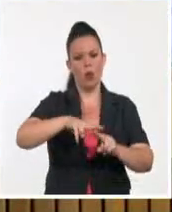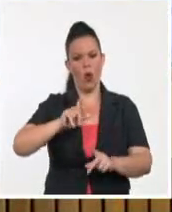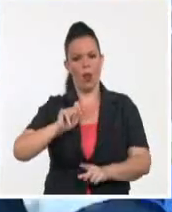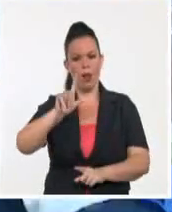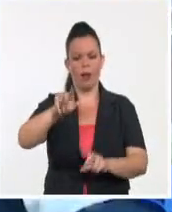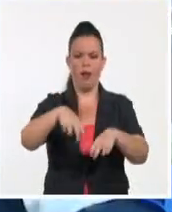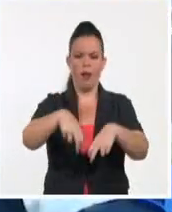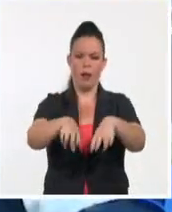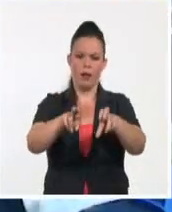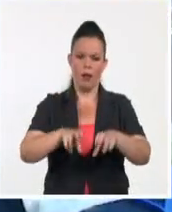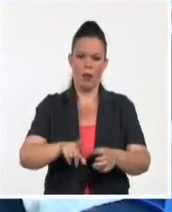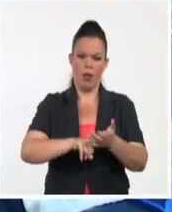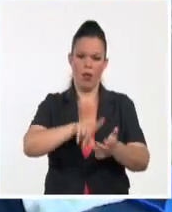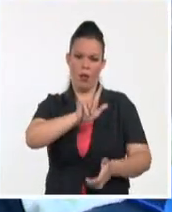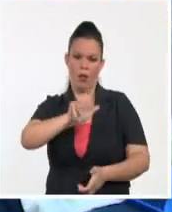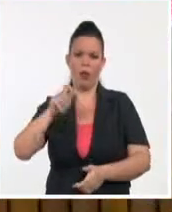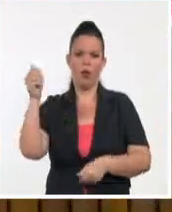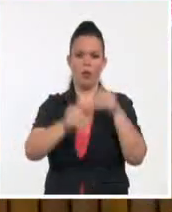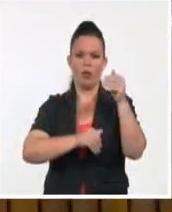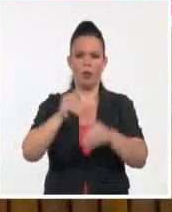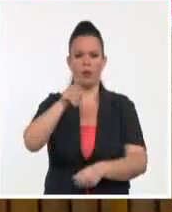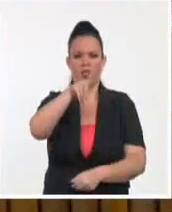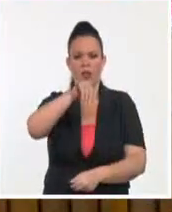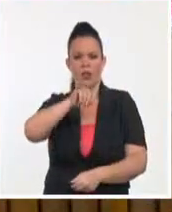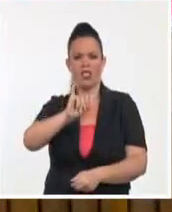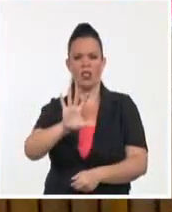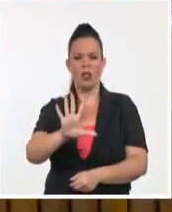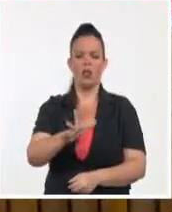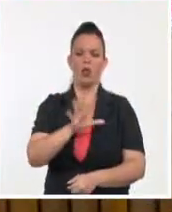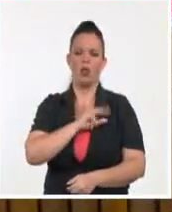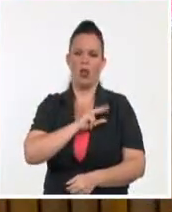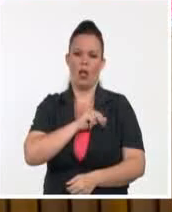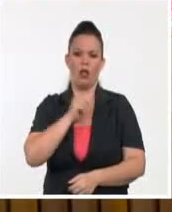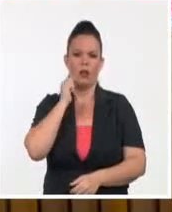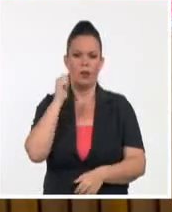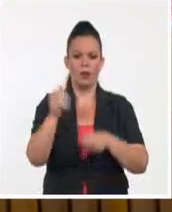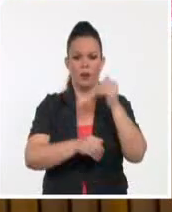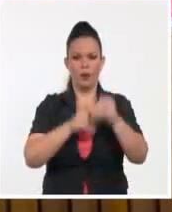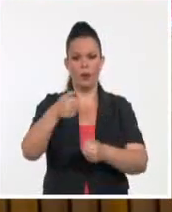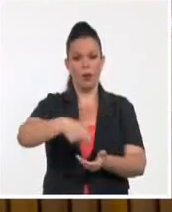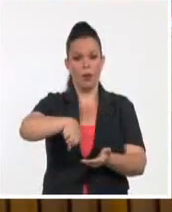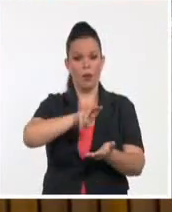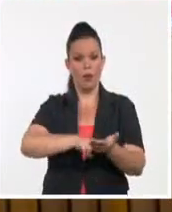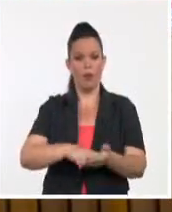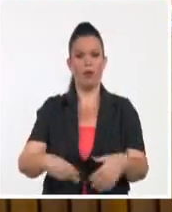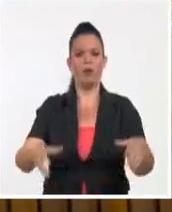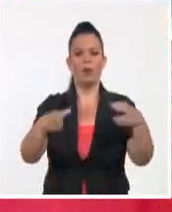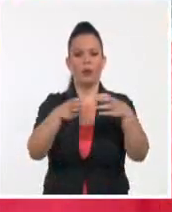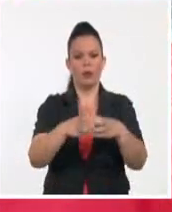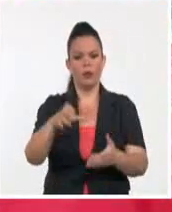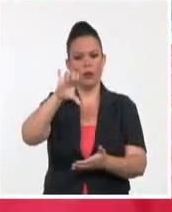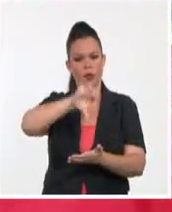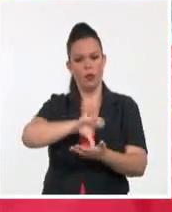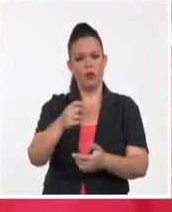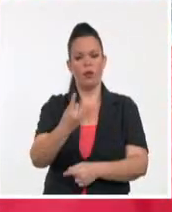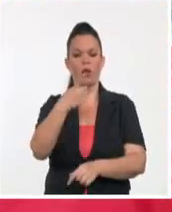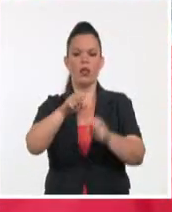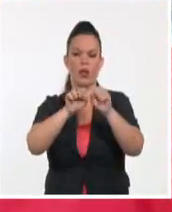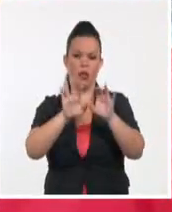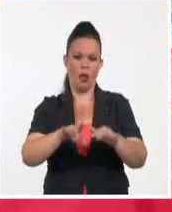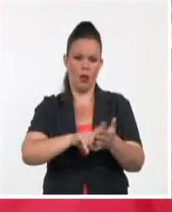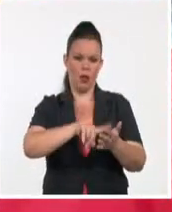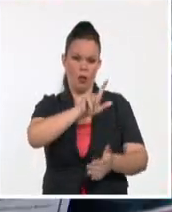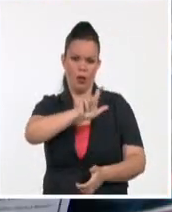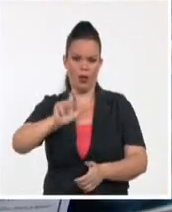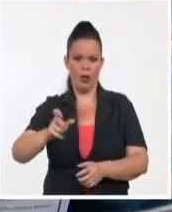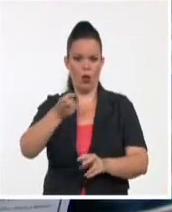dieron cita aquí 165 delegados. También estuvo presente el miembro del Comité Central y primer secretario del partido en la provincia, Ernesto